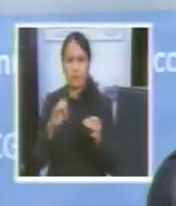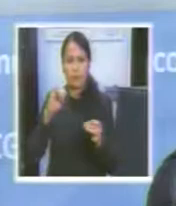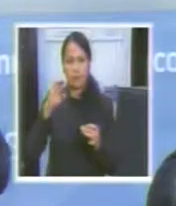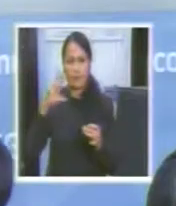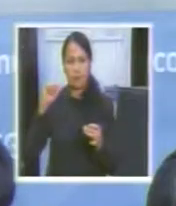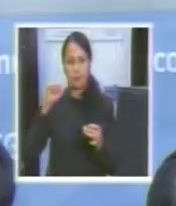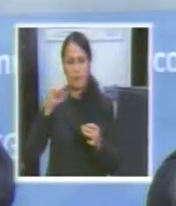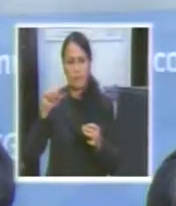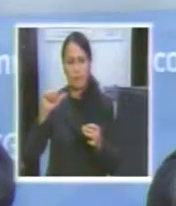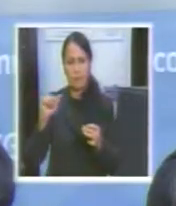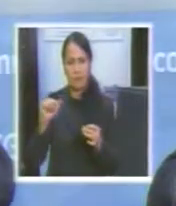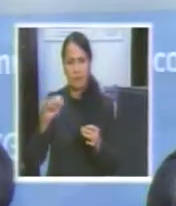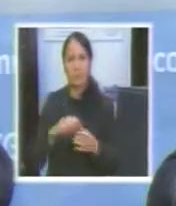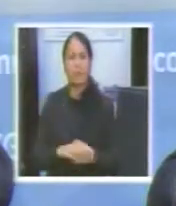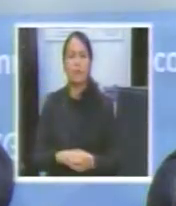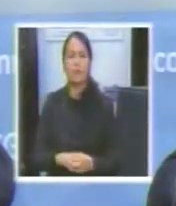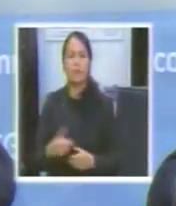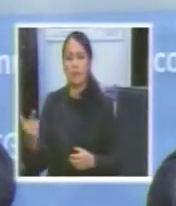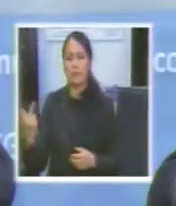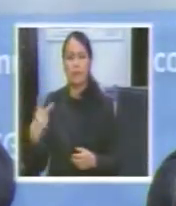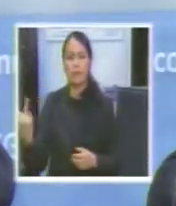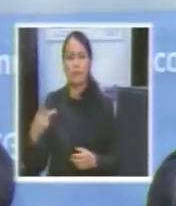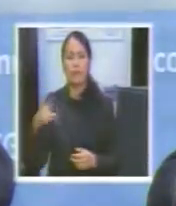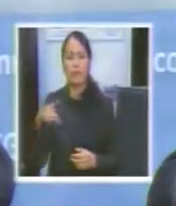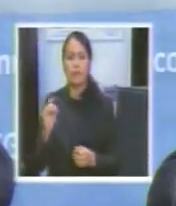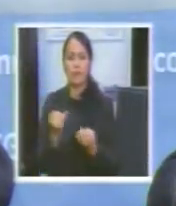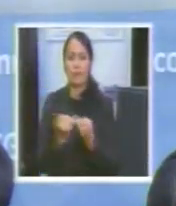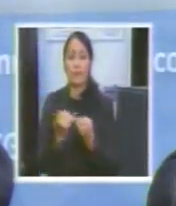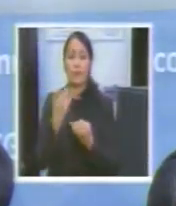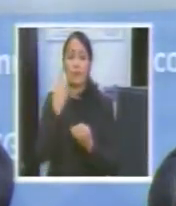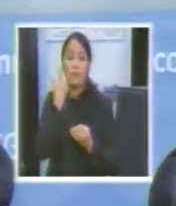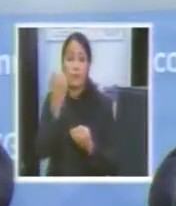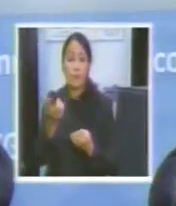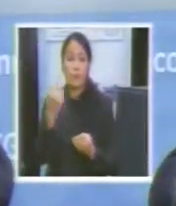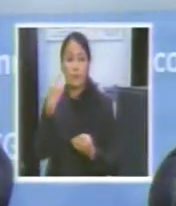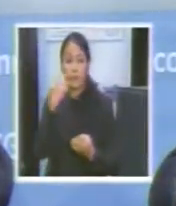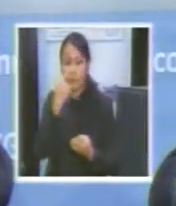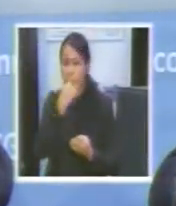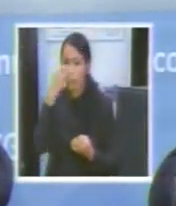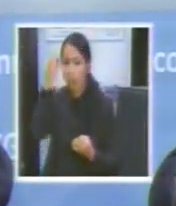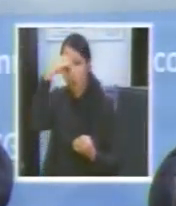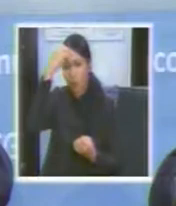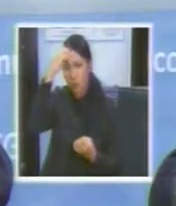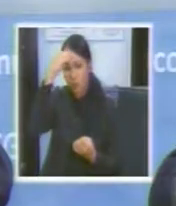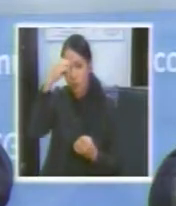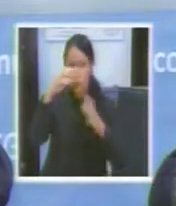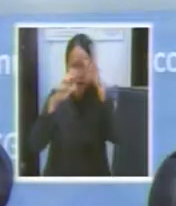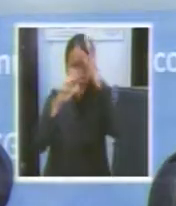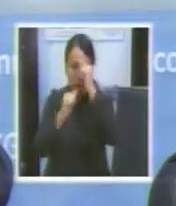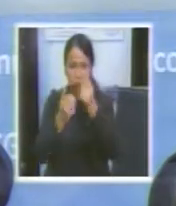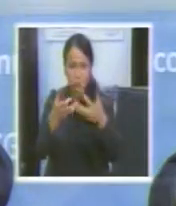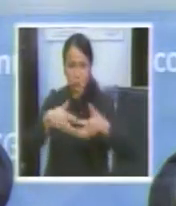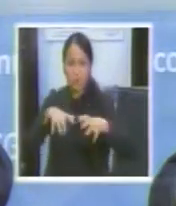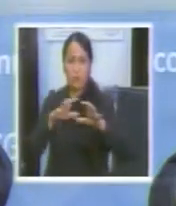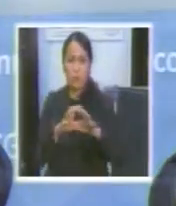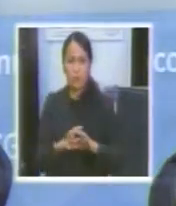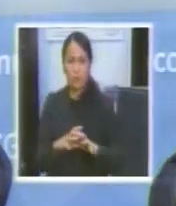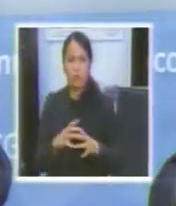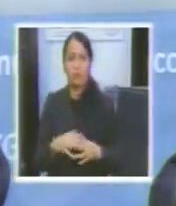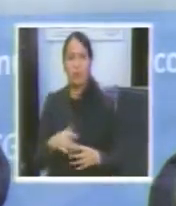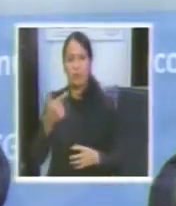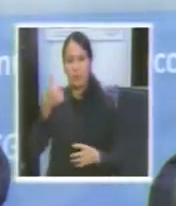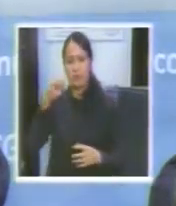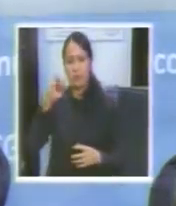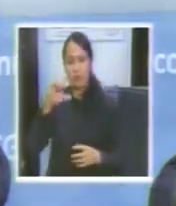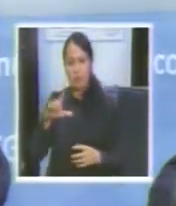y por el doctor Zabludovsky, pero queremos también escuchar su punto de vista sobre el acuerdo global al doctor Francisco Gil Villegas